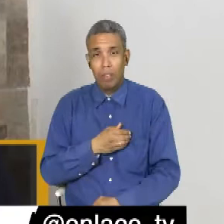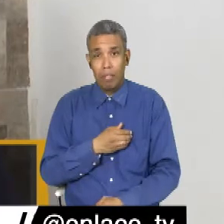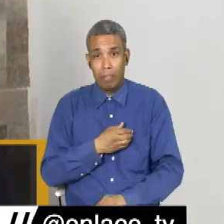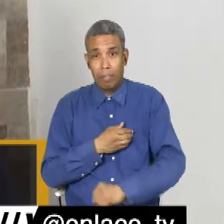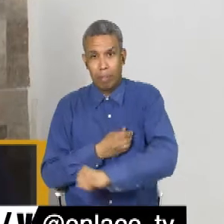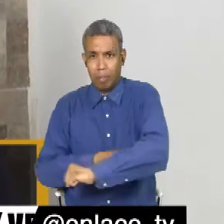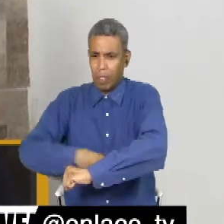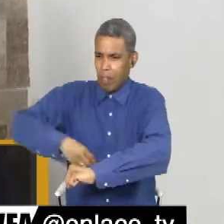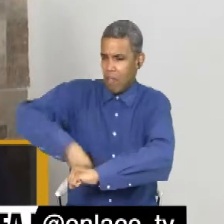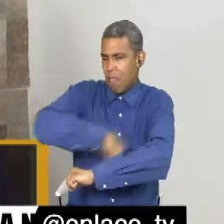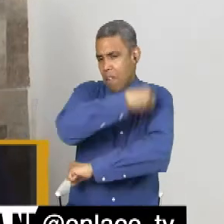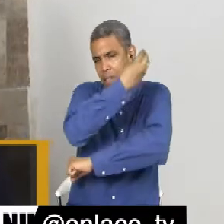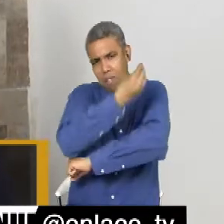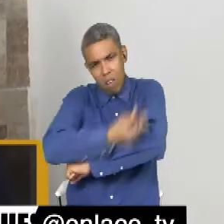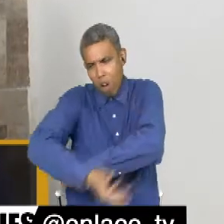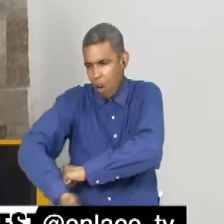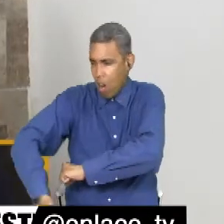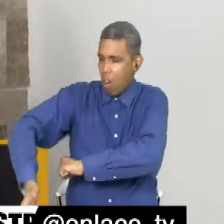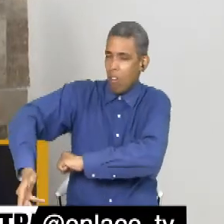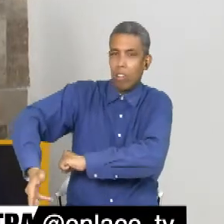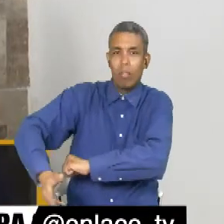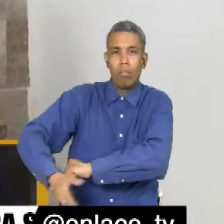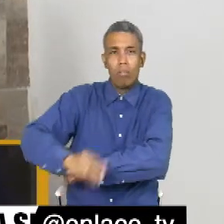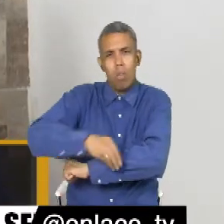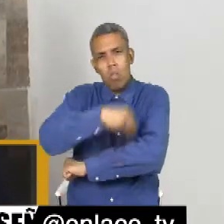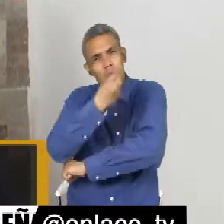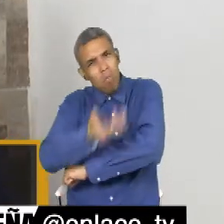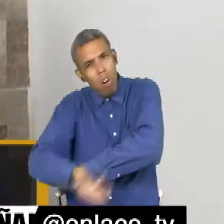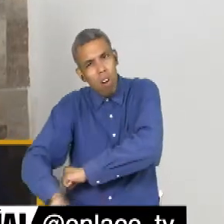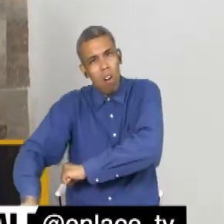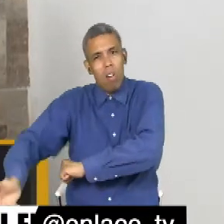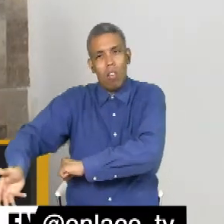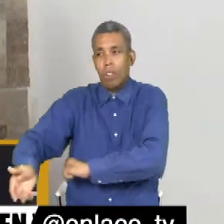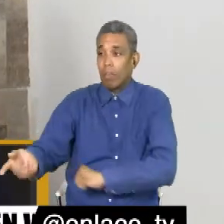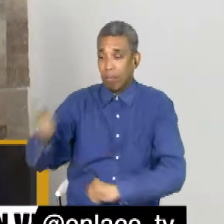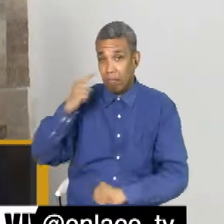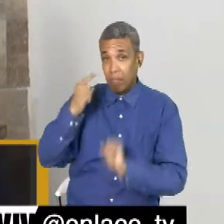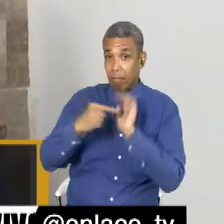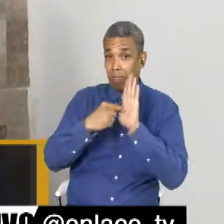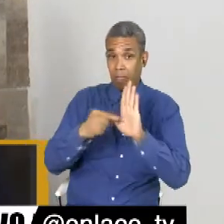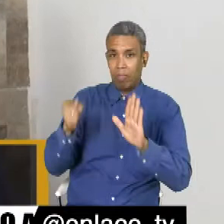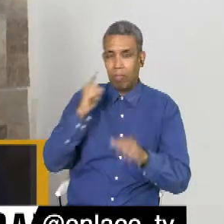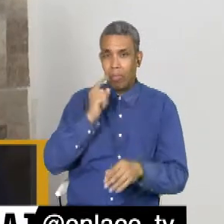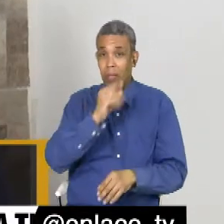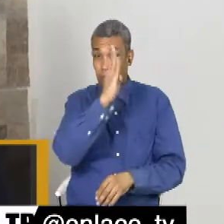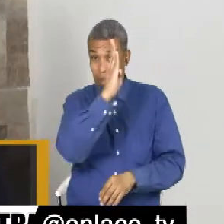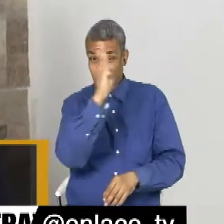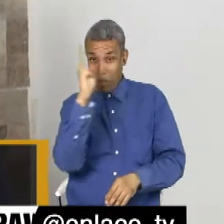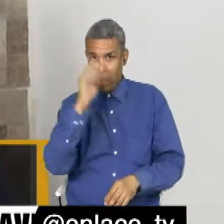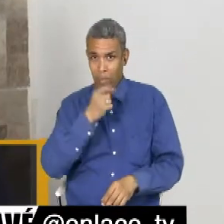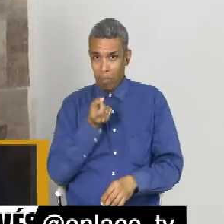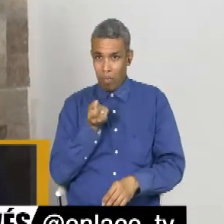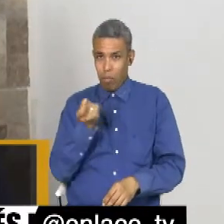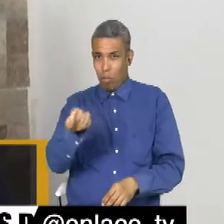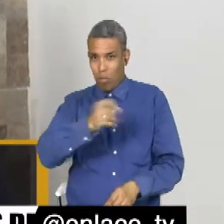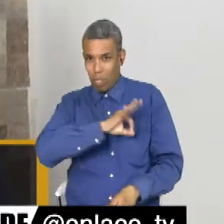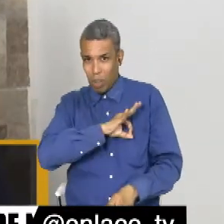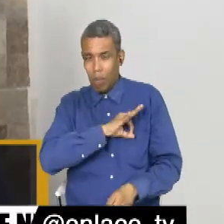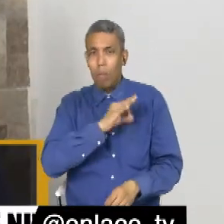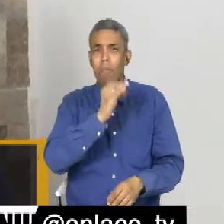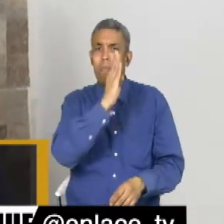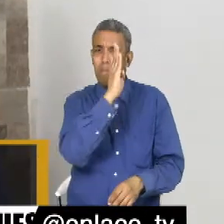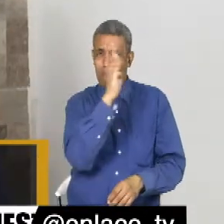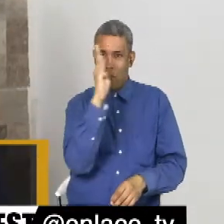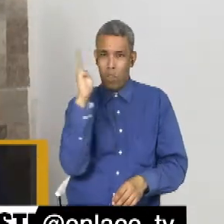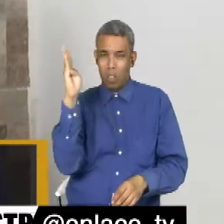sábado 20 de mayo en la Biblioteca Pública Galvis Galvis de la UIS, a